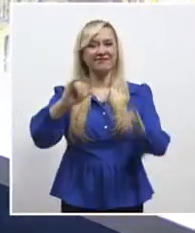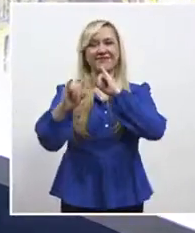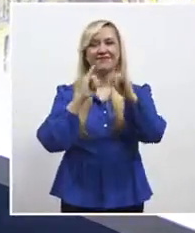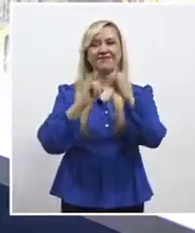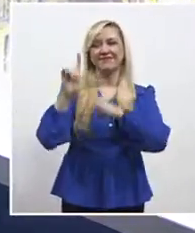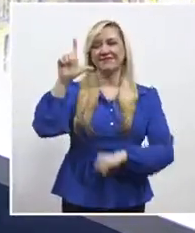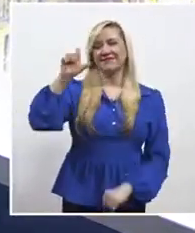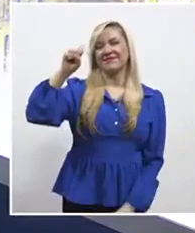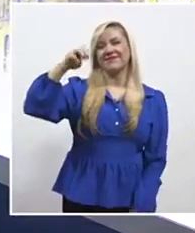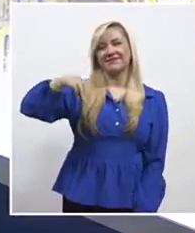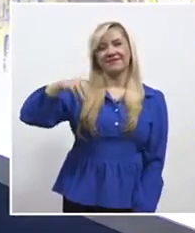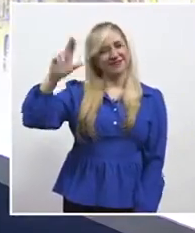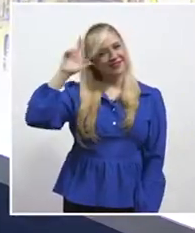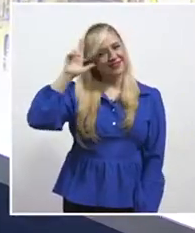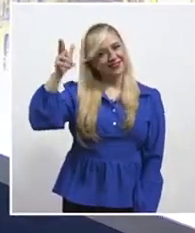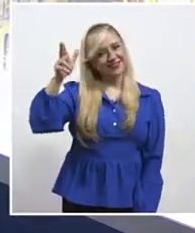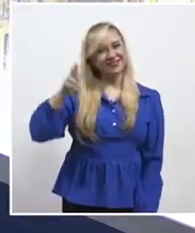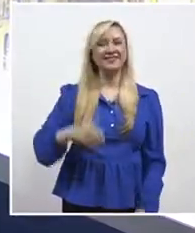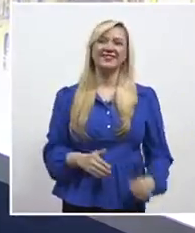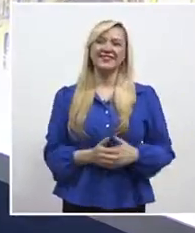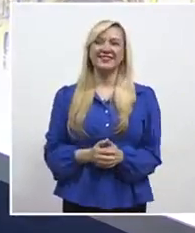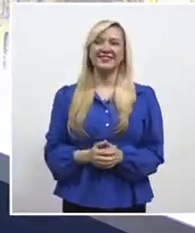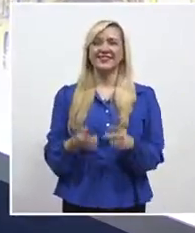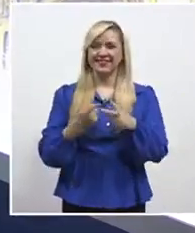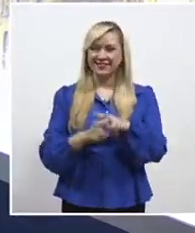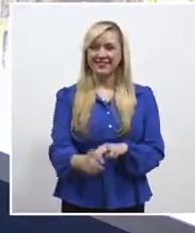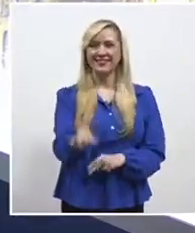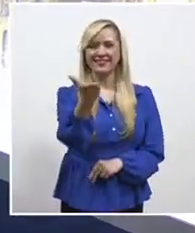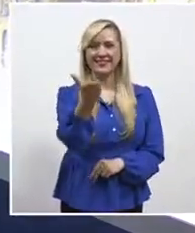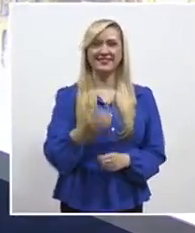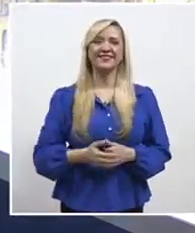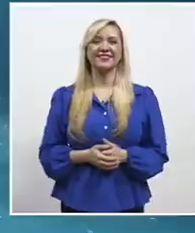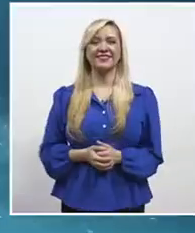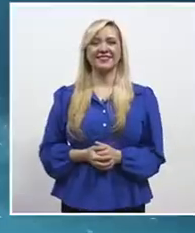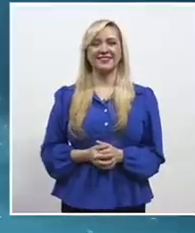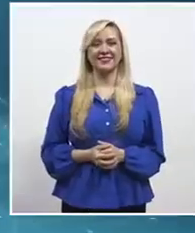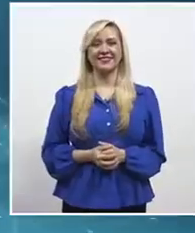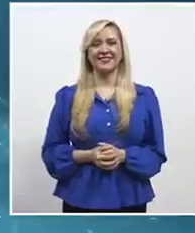en lengua de señas mexicana. Hola Nidia, y es así como iniciamos.